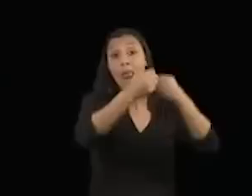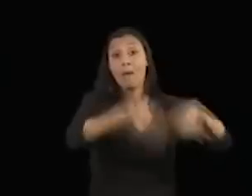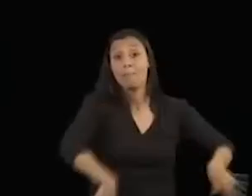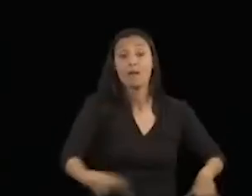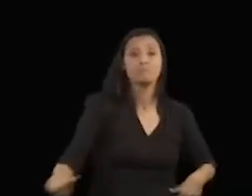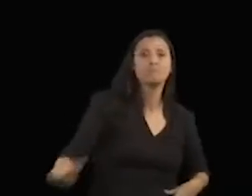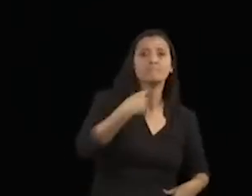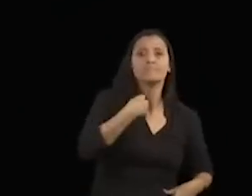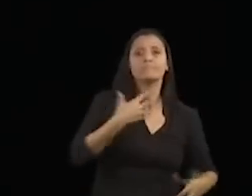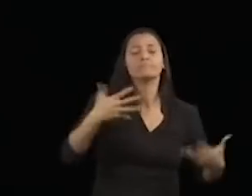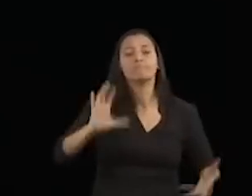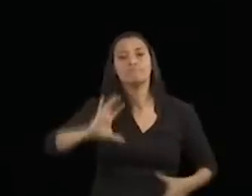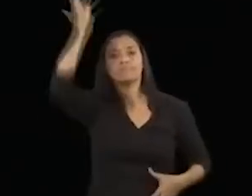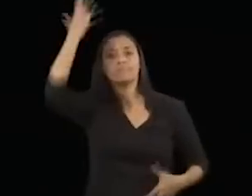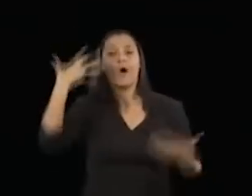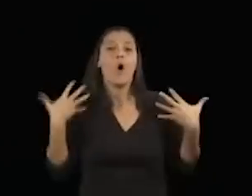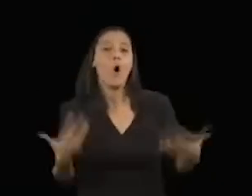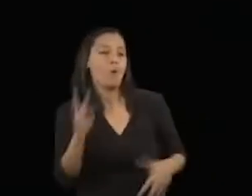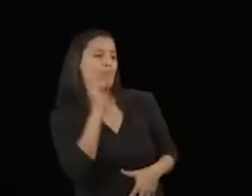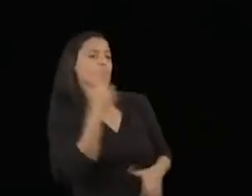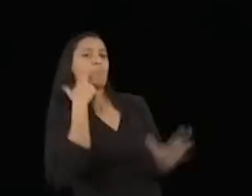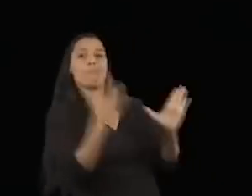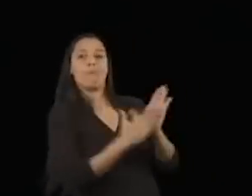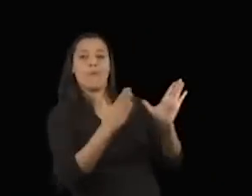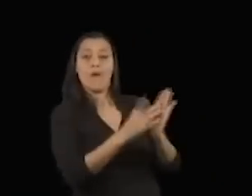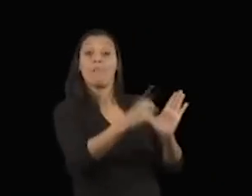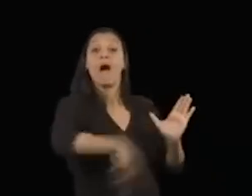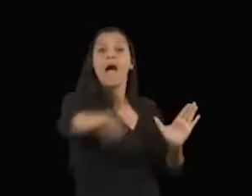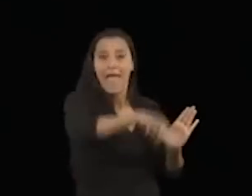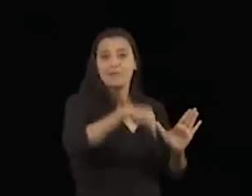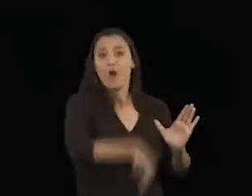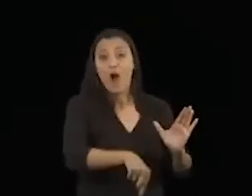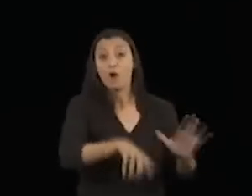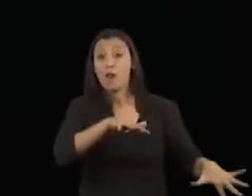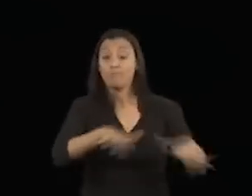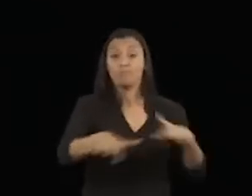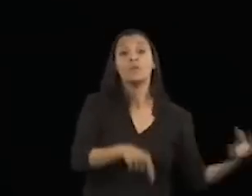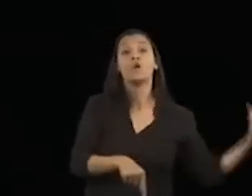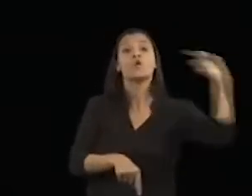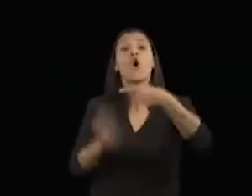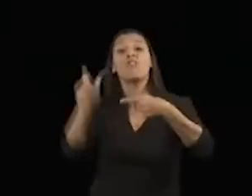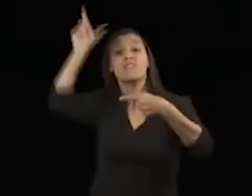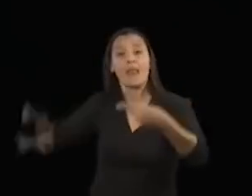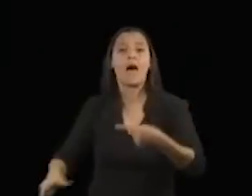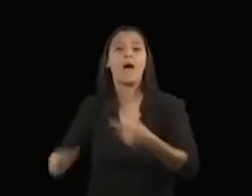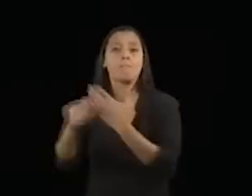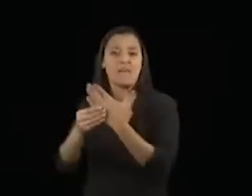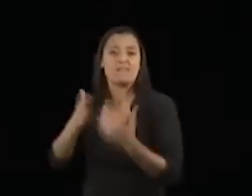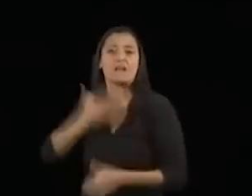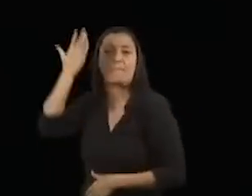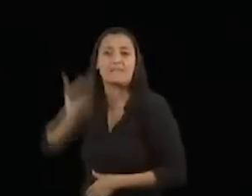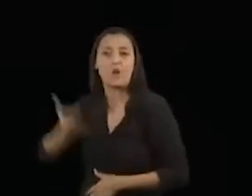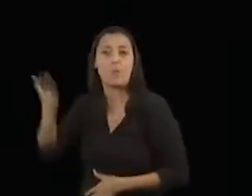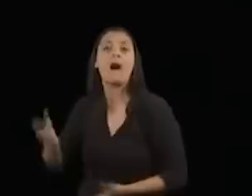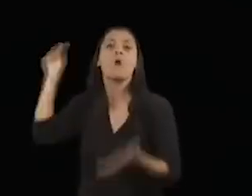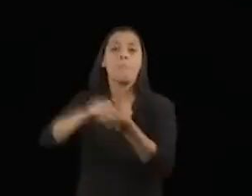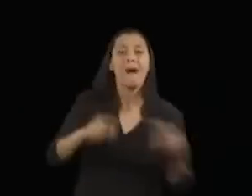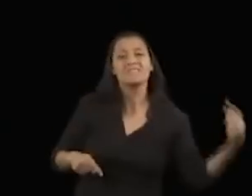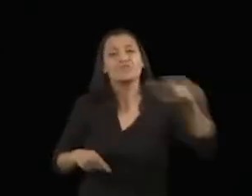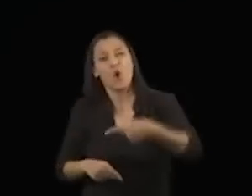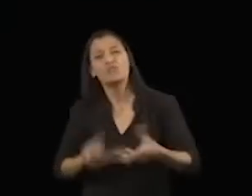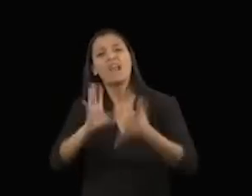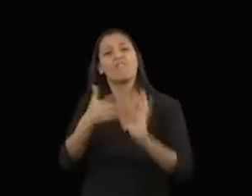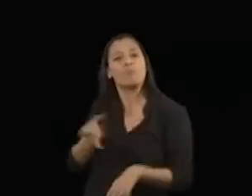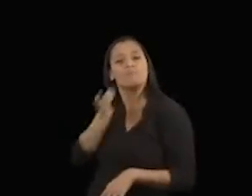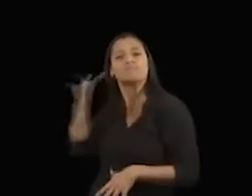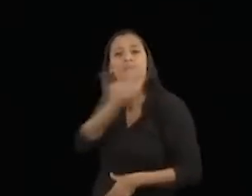enojar. Obvio que es lo que están viendo. Y la están operando a ella y por ende al gobierno de todos lados. Miren